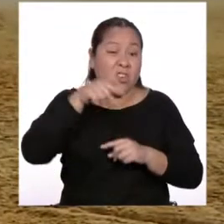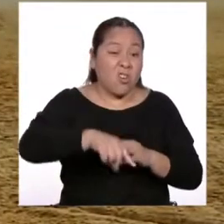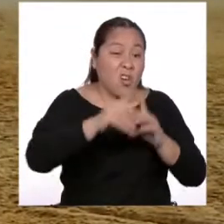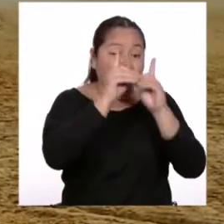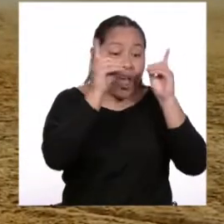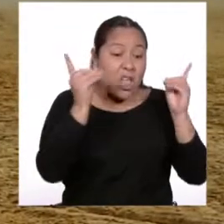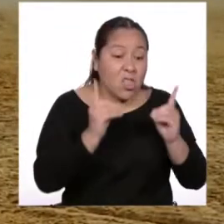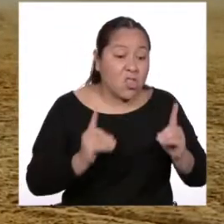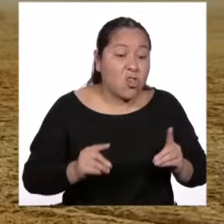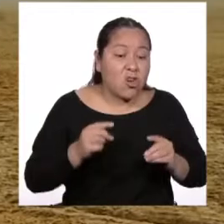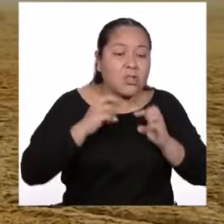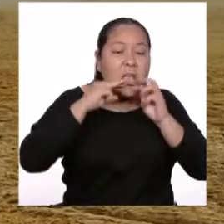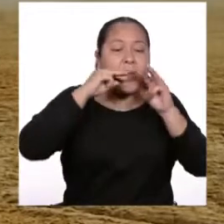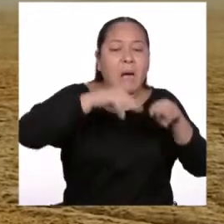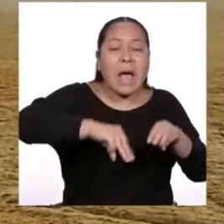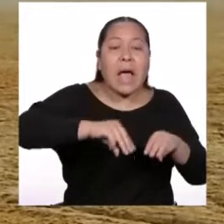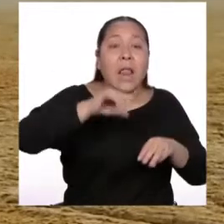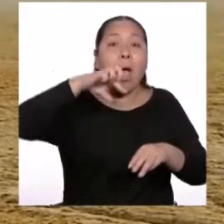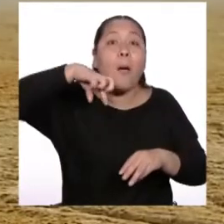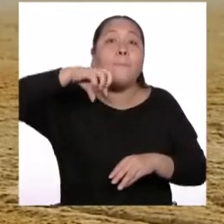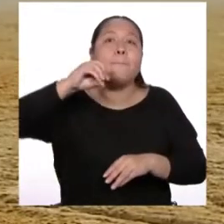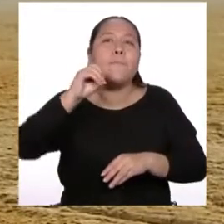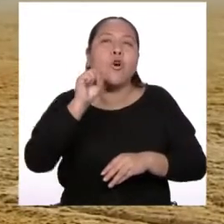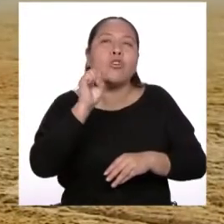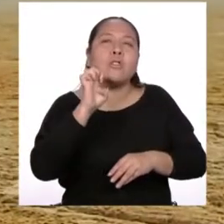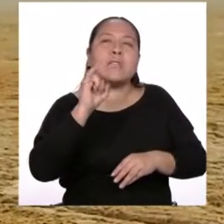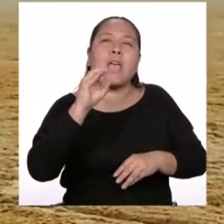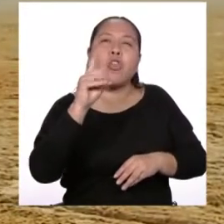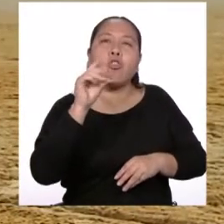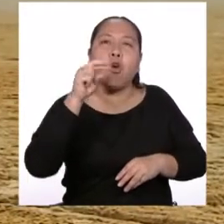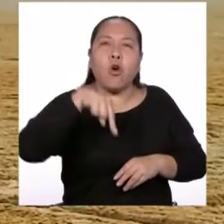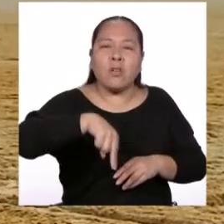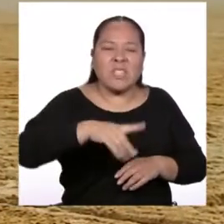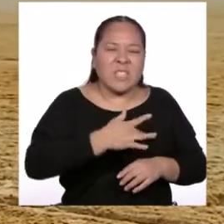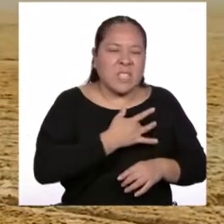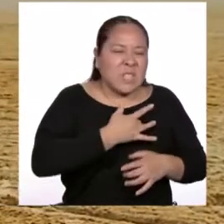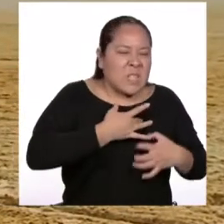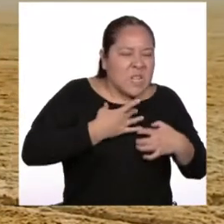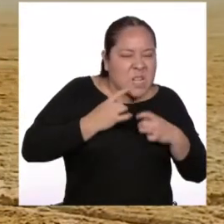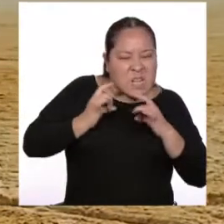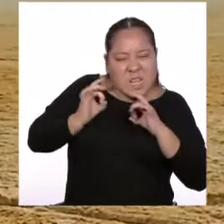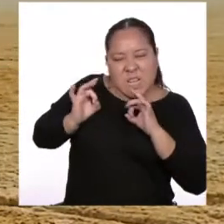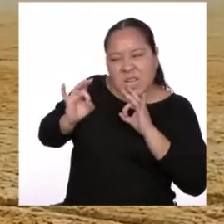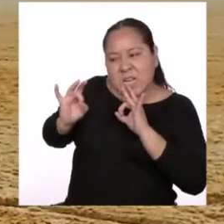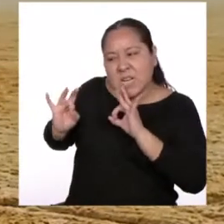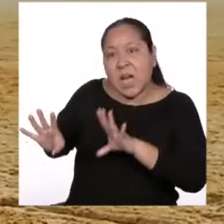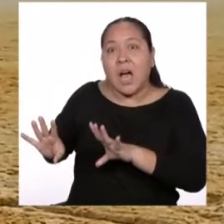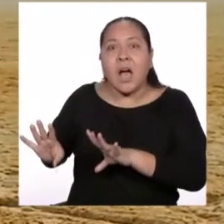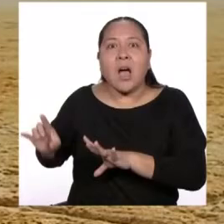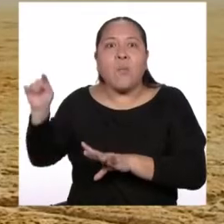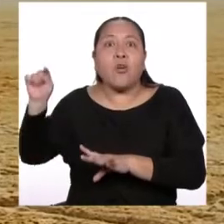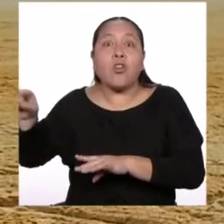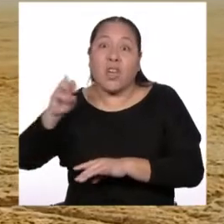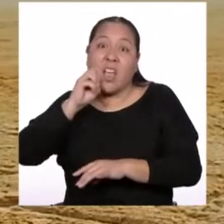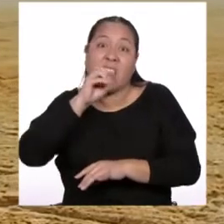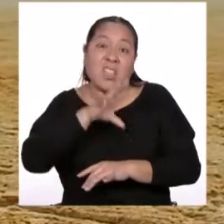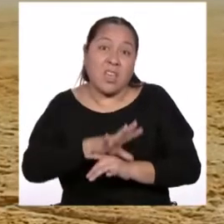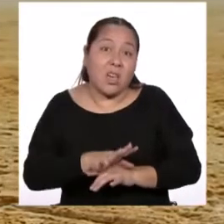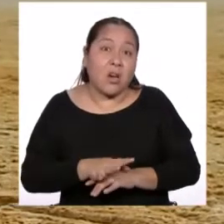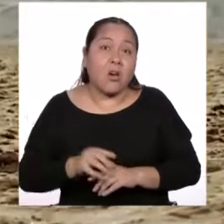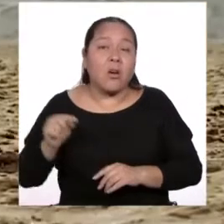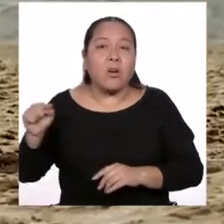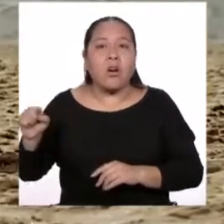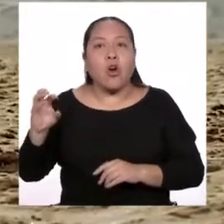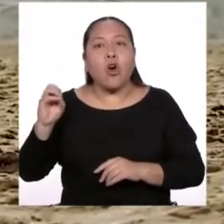la tierra, mantiene un rencor incesante y obstinado por causa del cíclope Polifemo, a quien